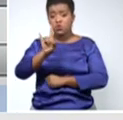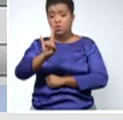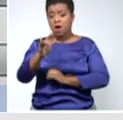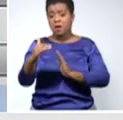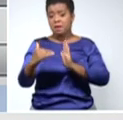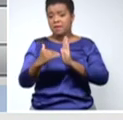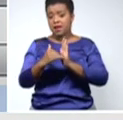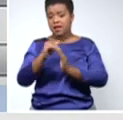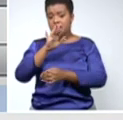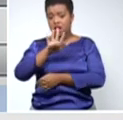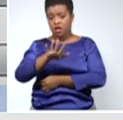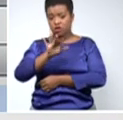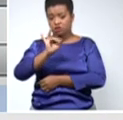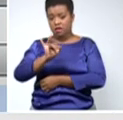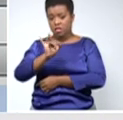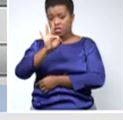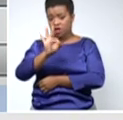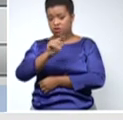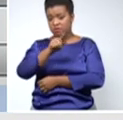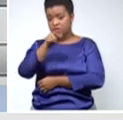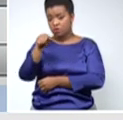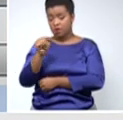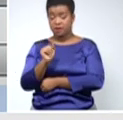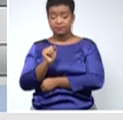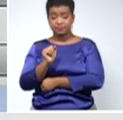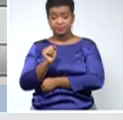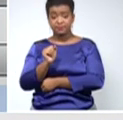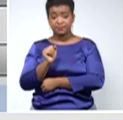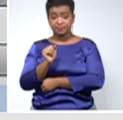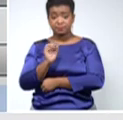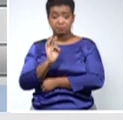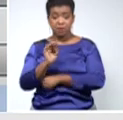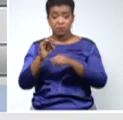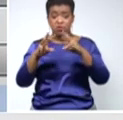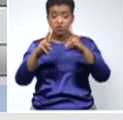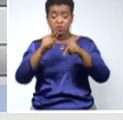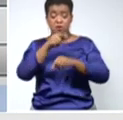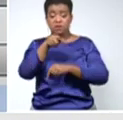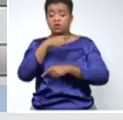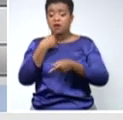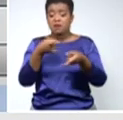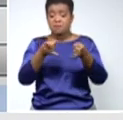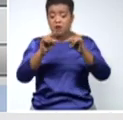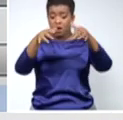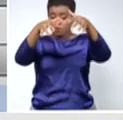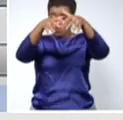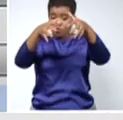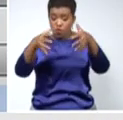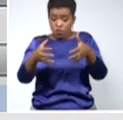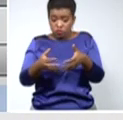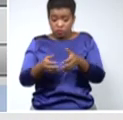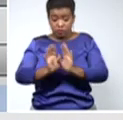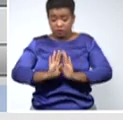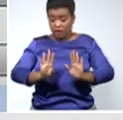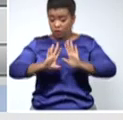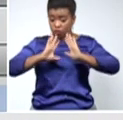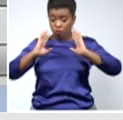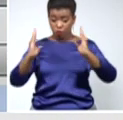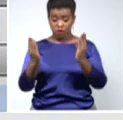9.578, que hace que la cifra de fallecidos en el mundo ya sea de